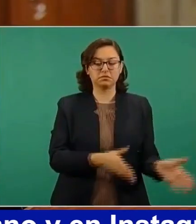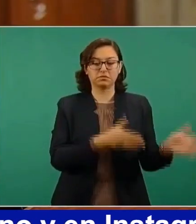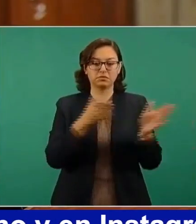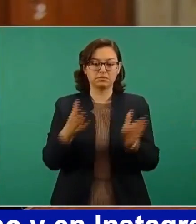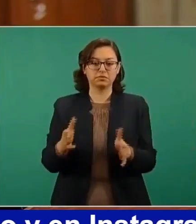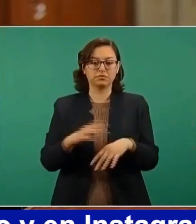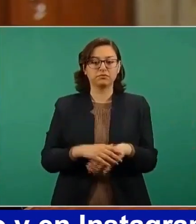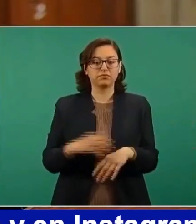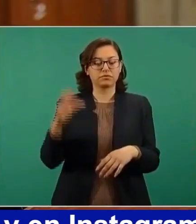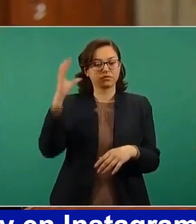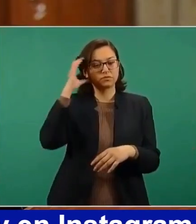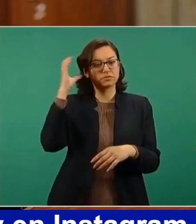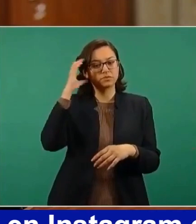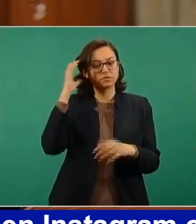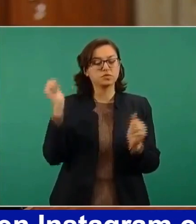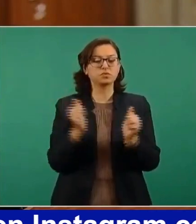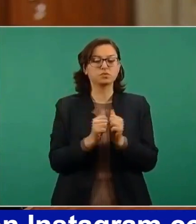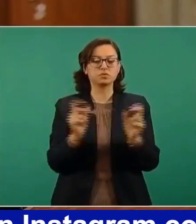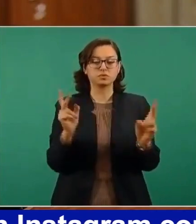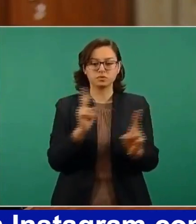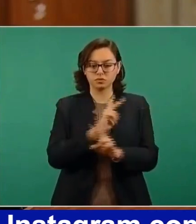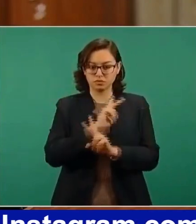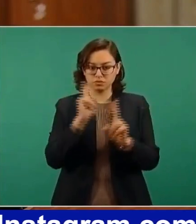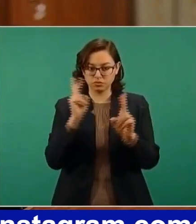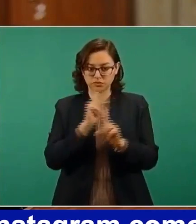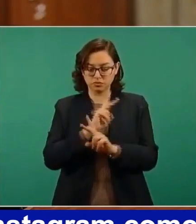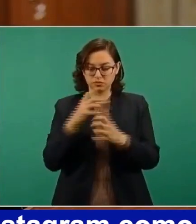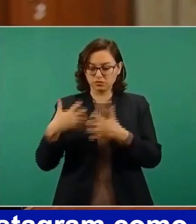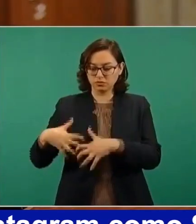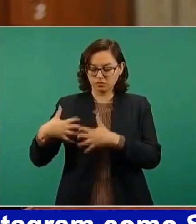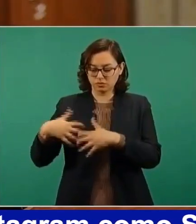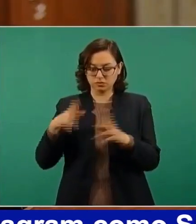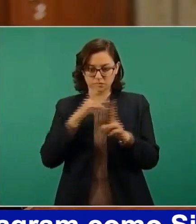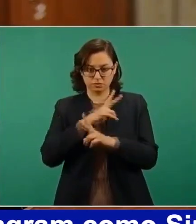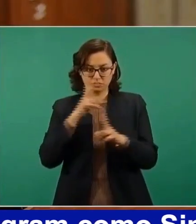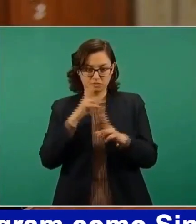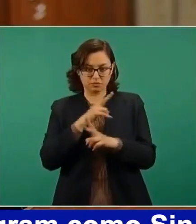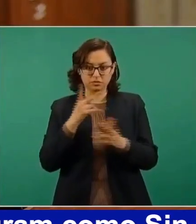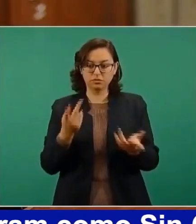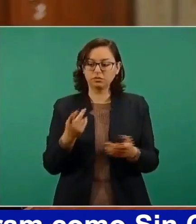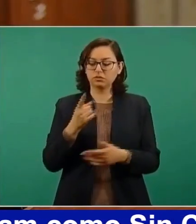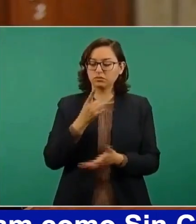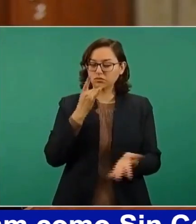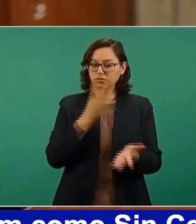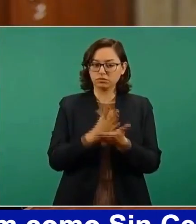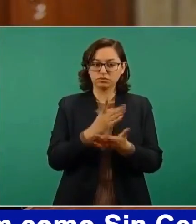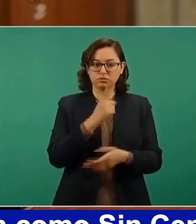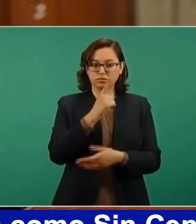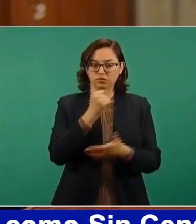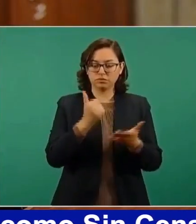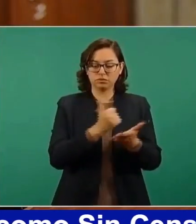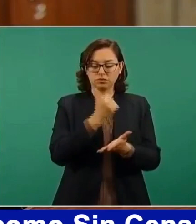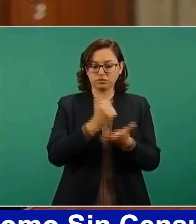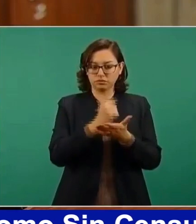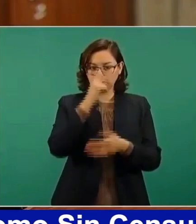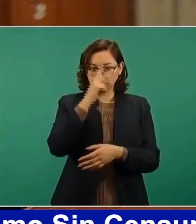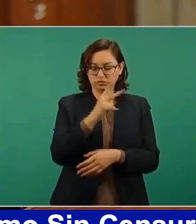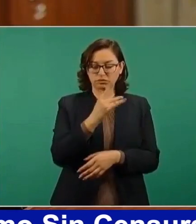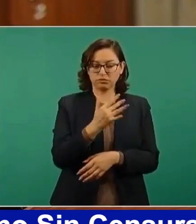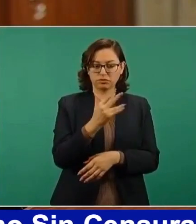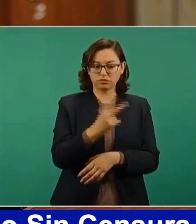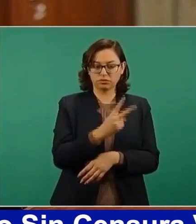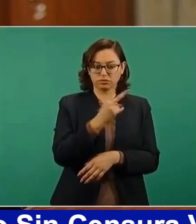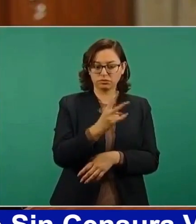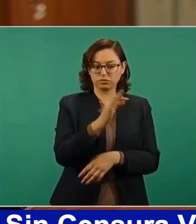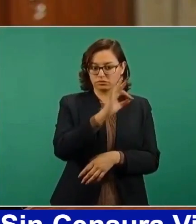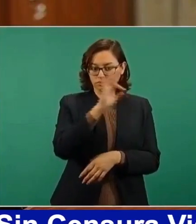a las camas con ventilador, es un panorama semejante. La Ciudad de México es el único estado que tiene 52% de